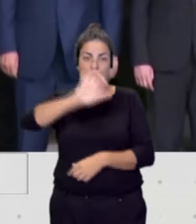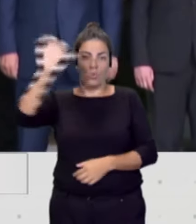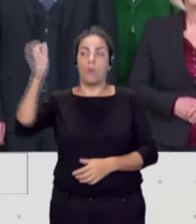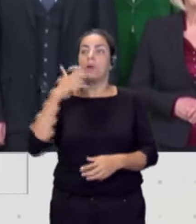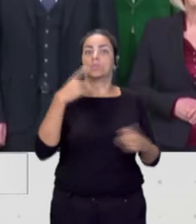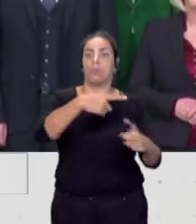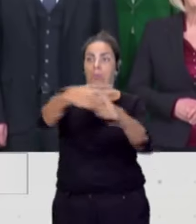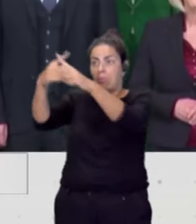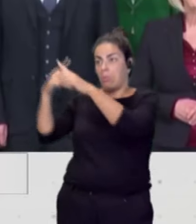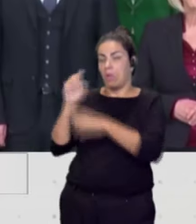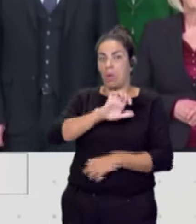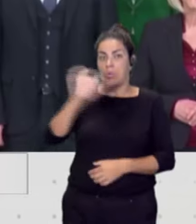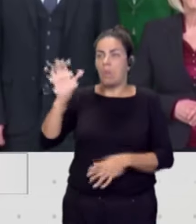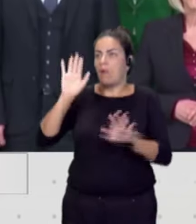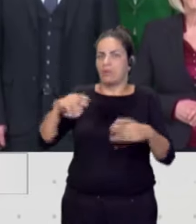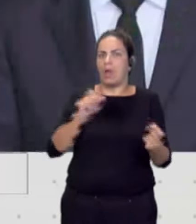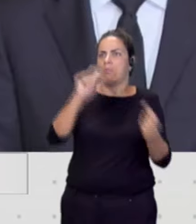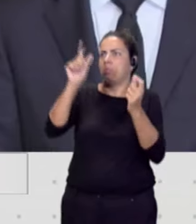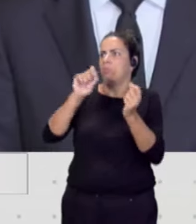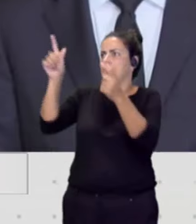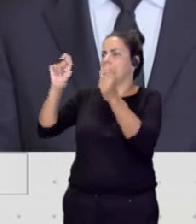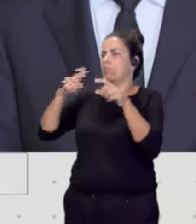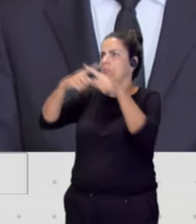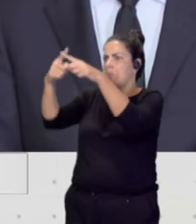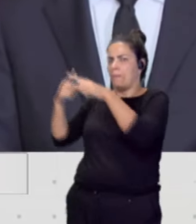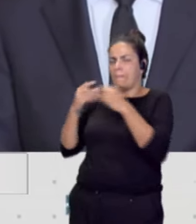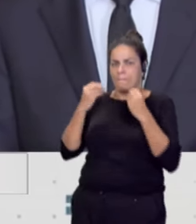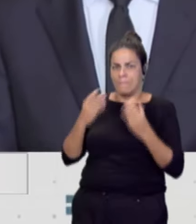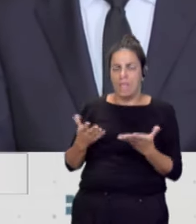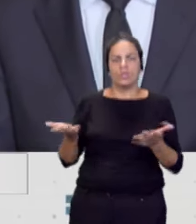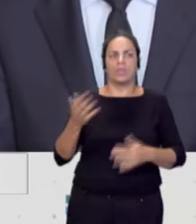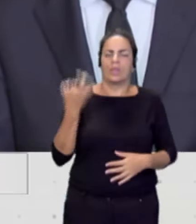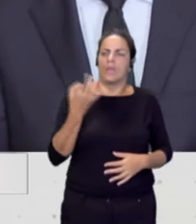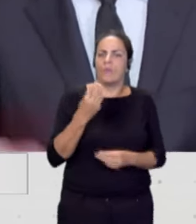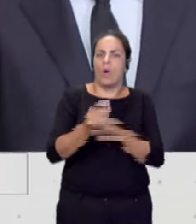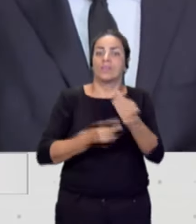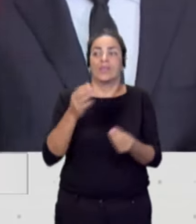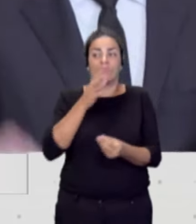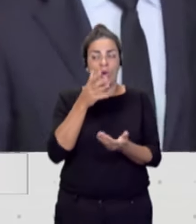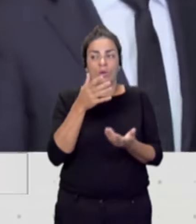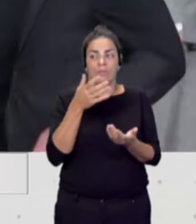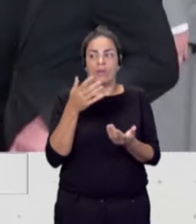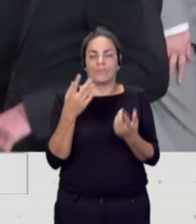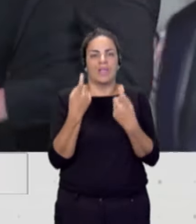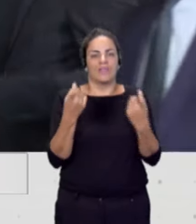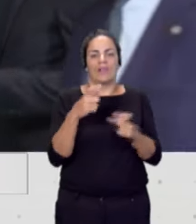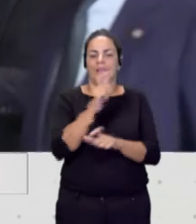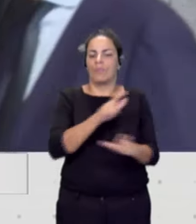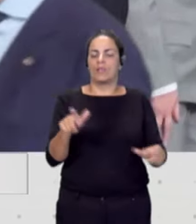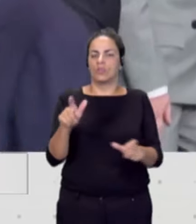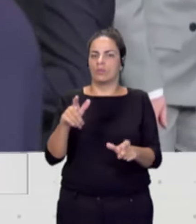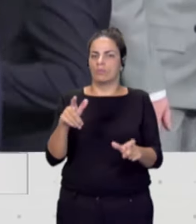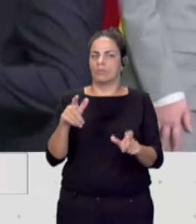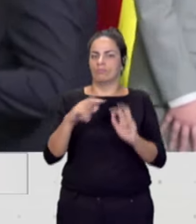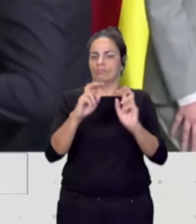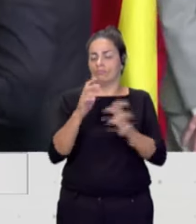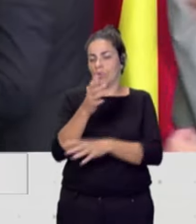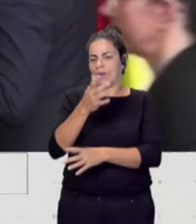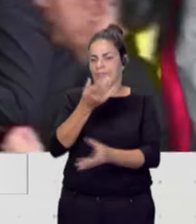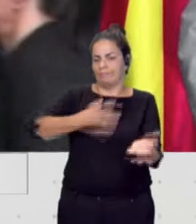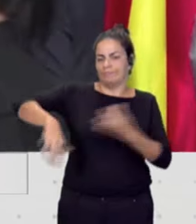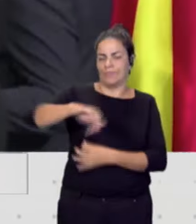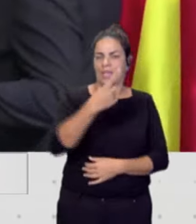largo plazo entienden que vamos a necesitar una renovación de población que justifique el pago de nuestro propio estado de bienestar, incluso de